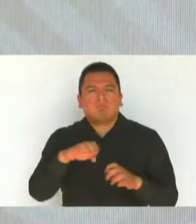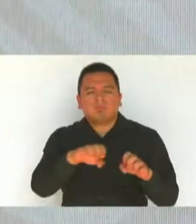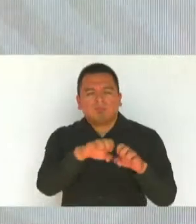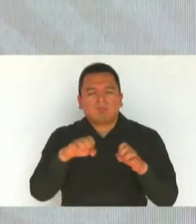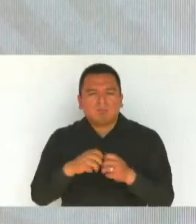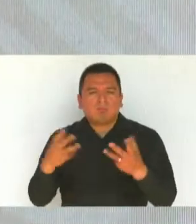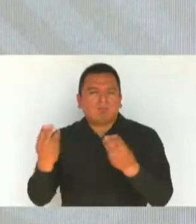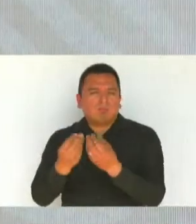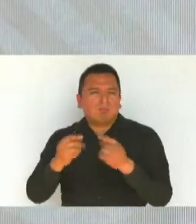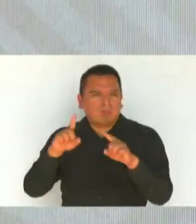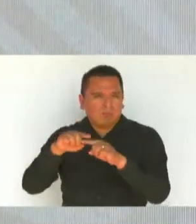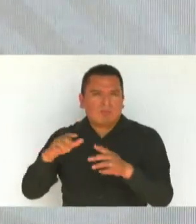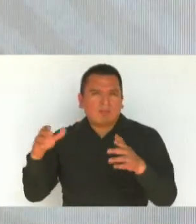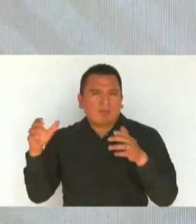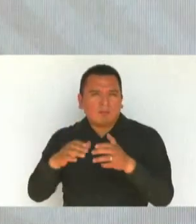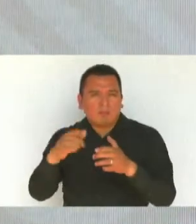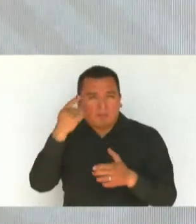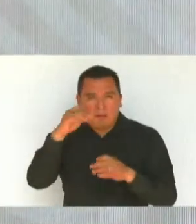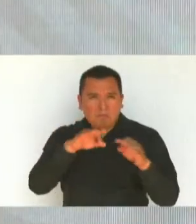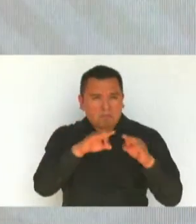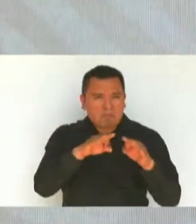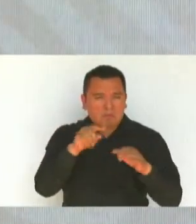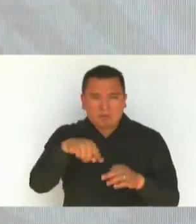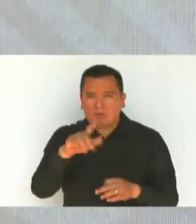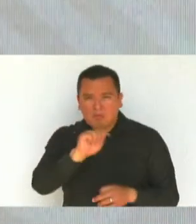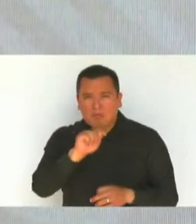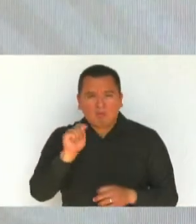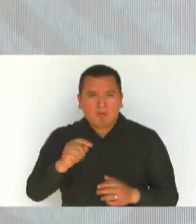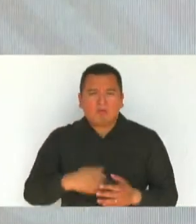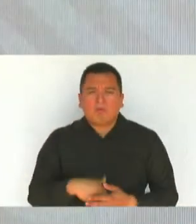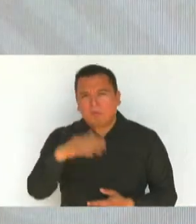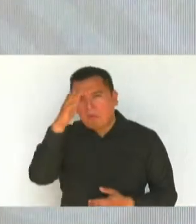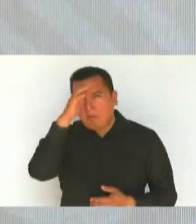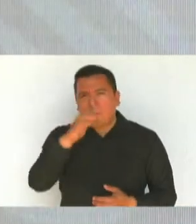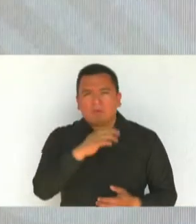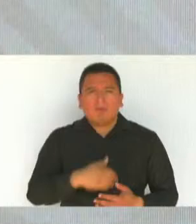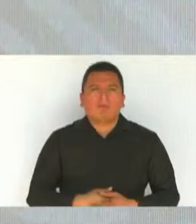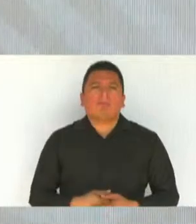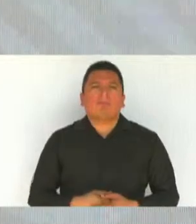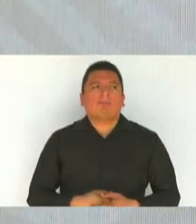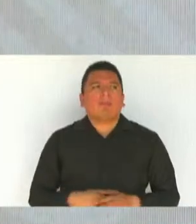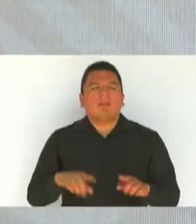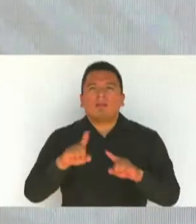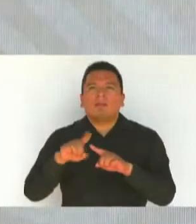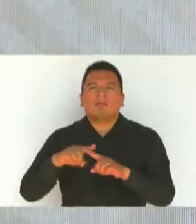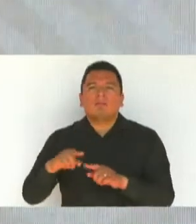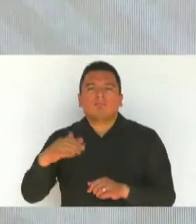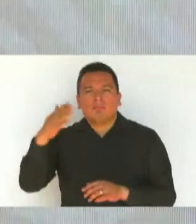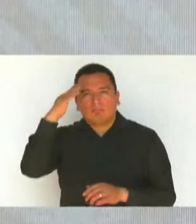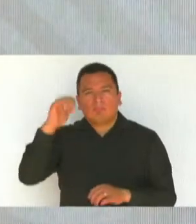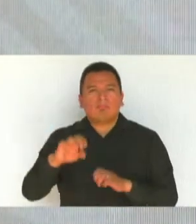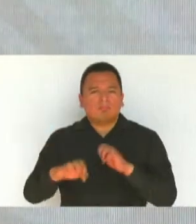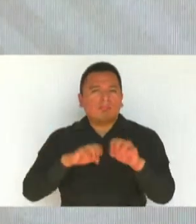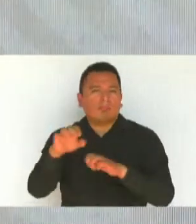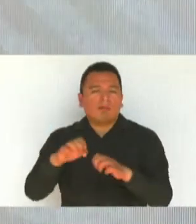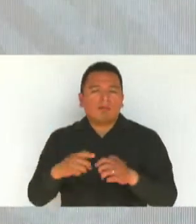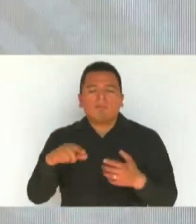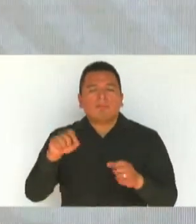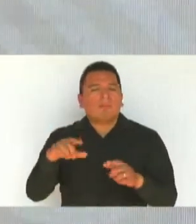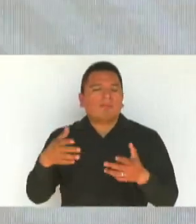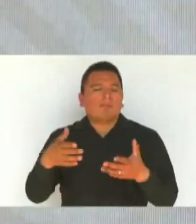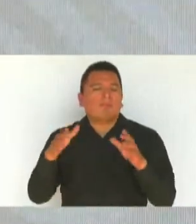cámaras y organismos empresariales que el día de hoy nos acompañan, por supuesto a los empresarios y a todo el equipo de